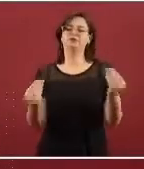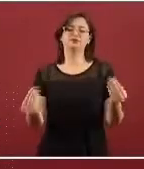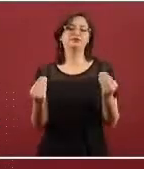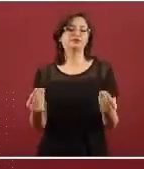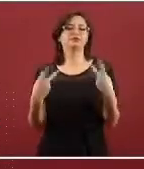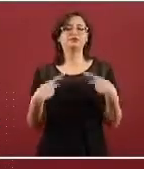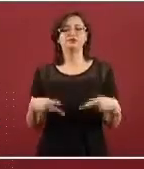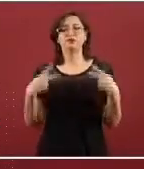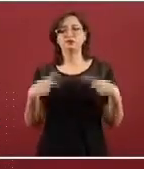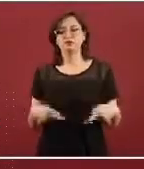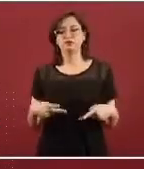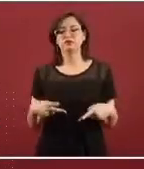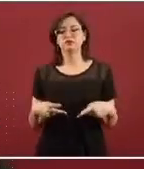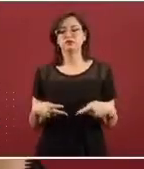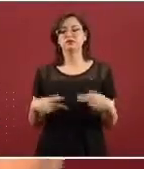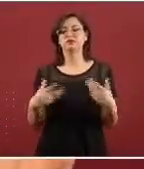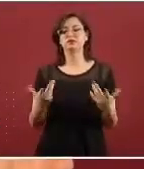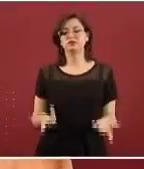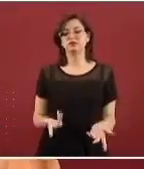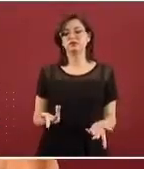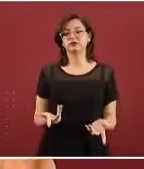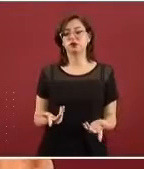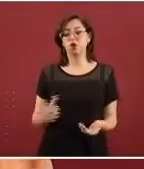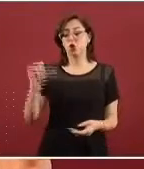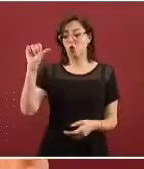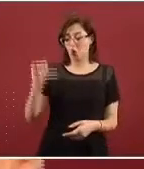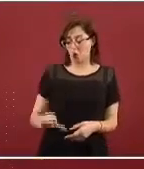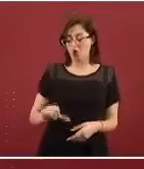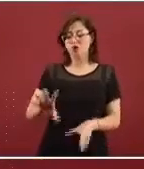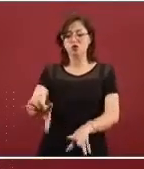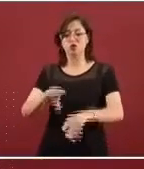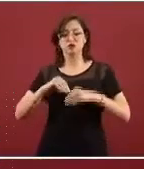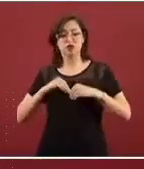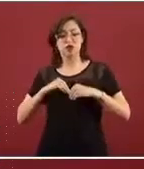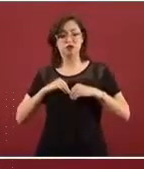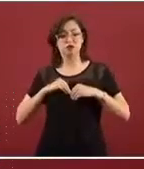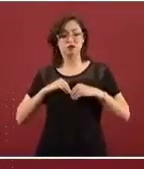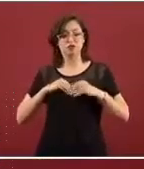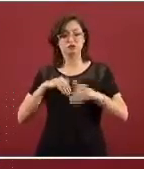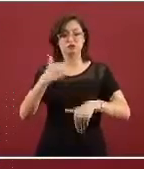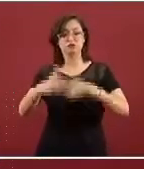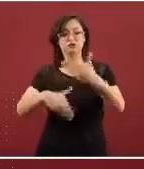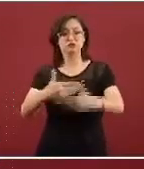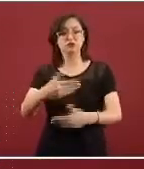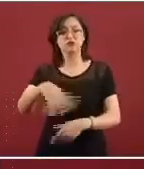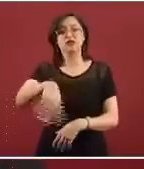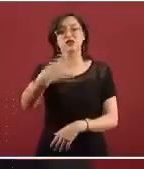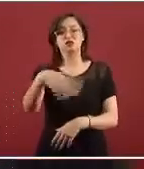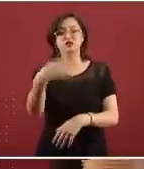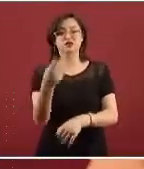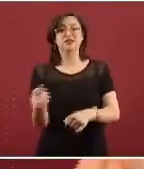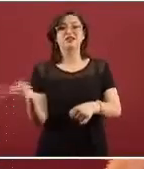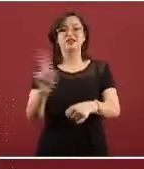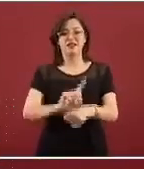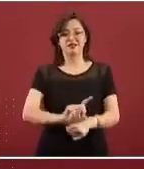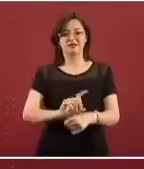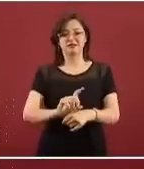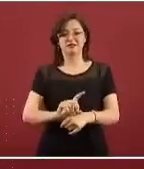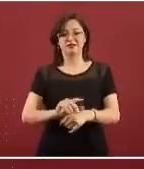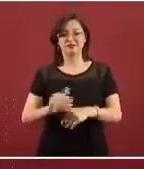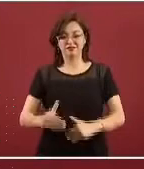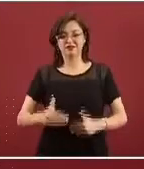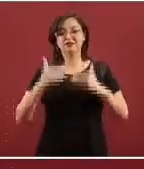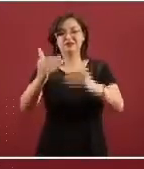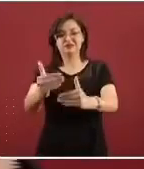los contagios de hoy se van a manifestar en 14 días. Los contagios dentro de 14 días se van a manifestar dentro de 1